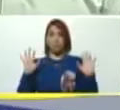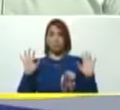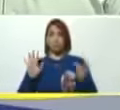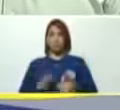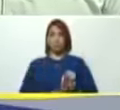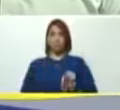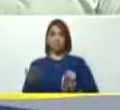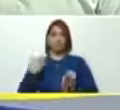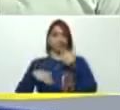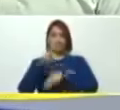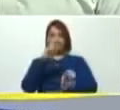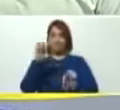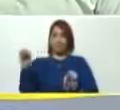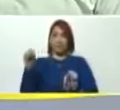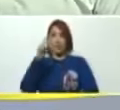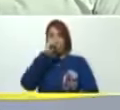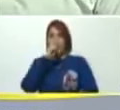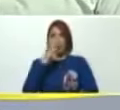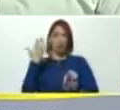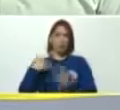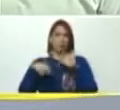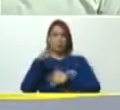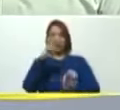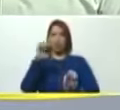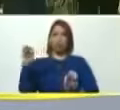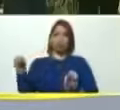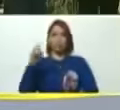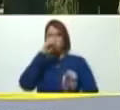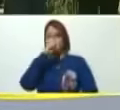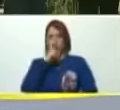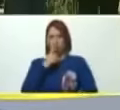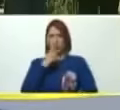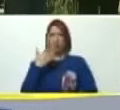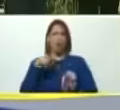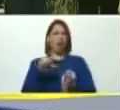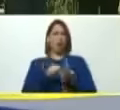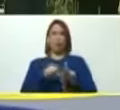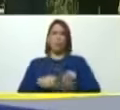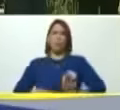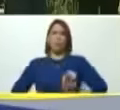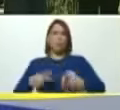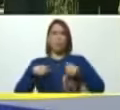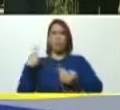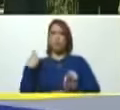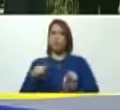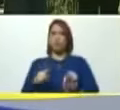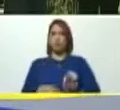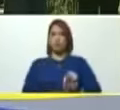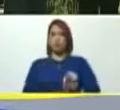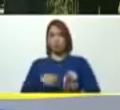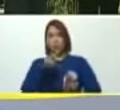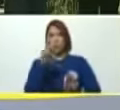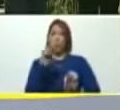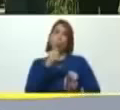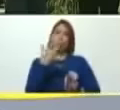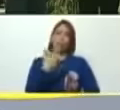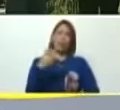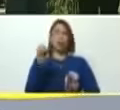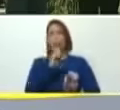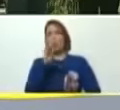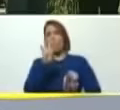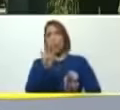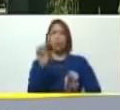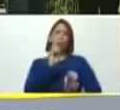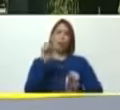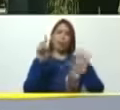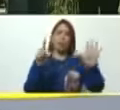hace 100 años, hace 200 años, donde la humanidad tenía 2, 3, 4, 6, 7, 8 millones